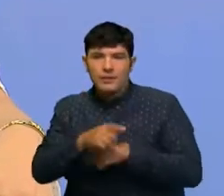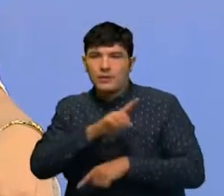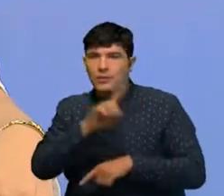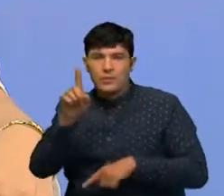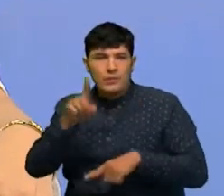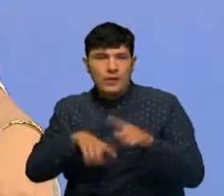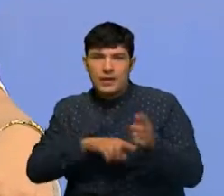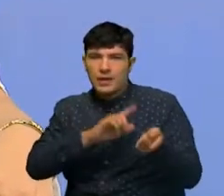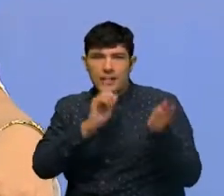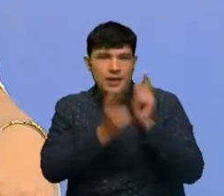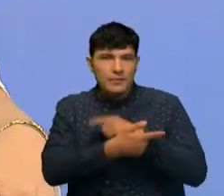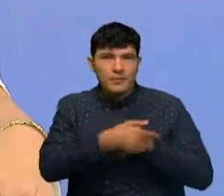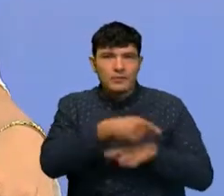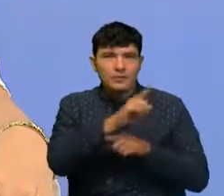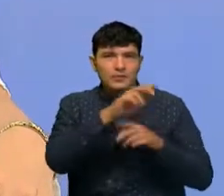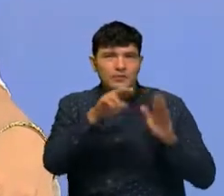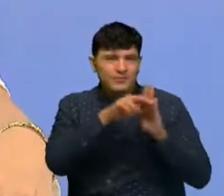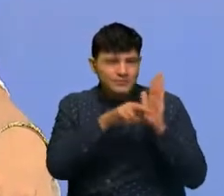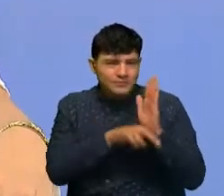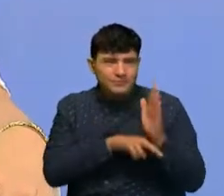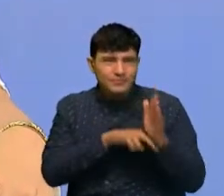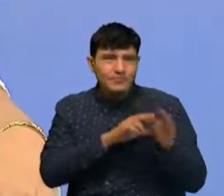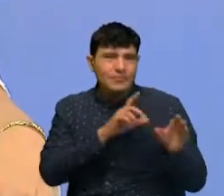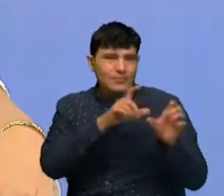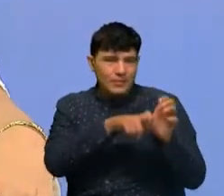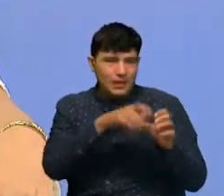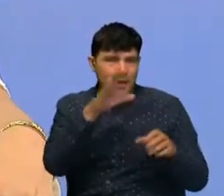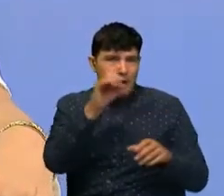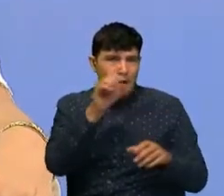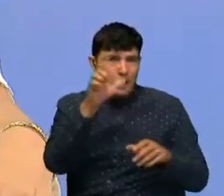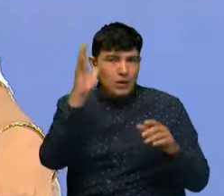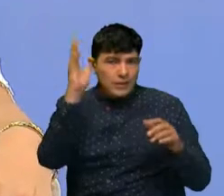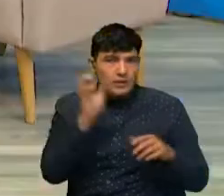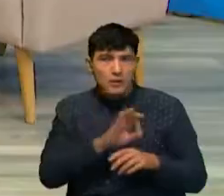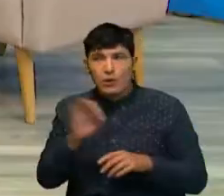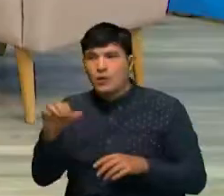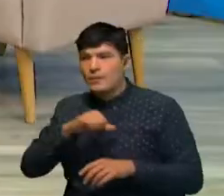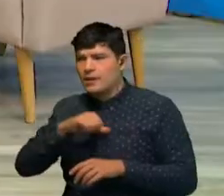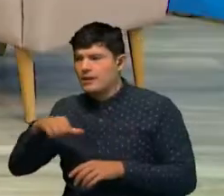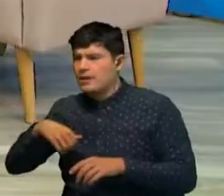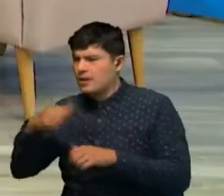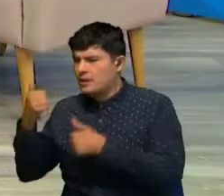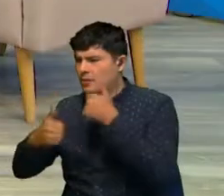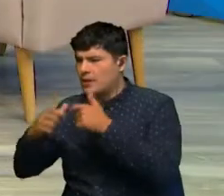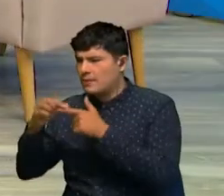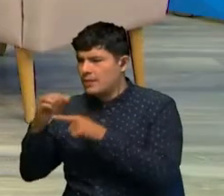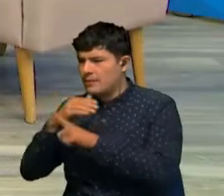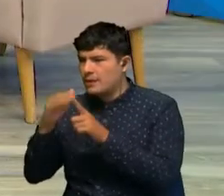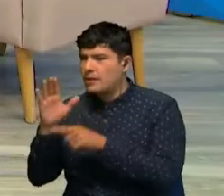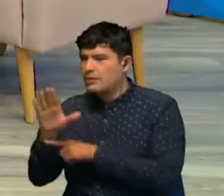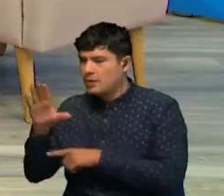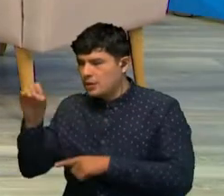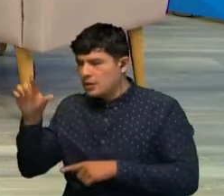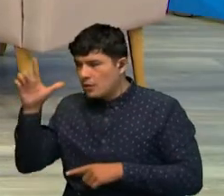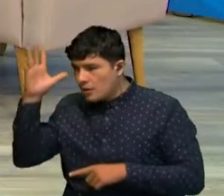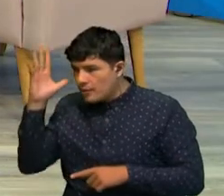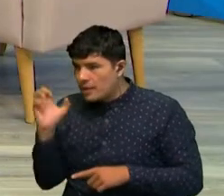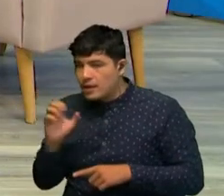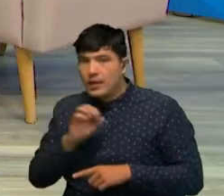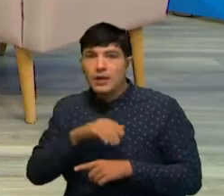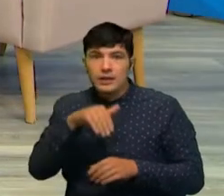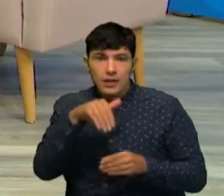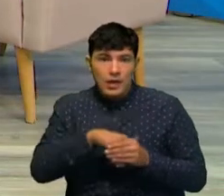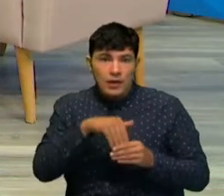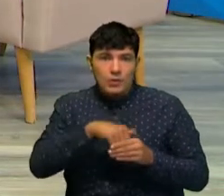de régimen de prima media con prestación definida o régimen de ahorro individual. ¿Régimen de prima media cuál es? El de Colpensiones. El de Colpensiones. Y el de